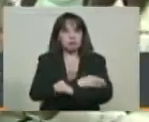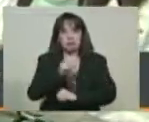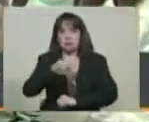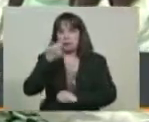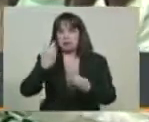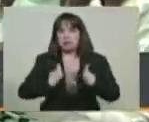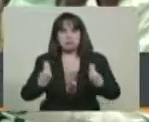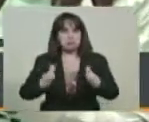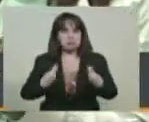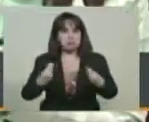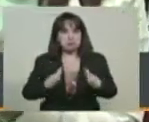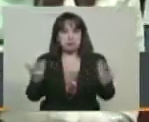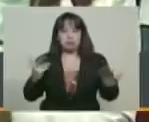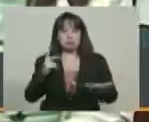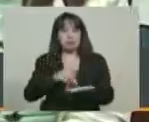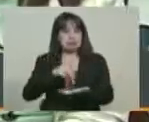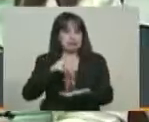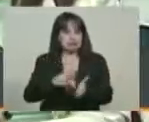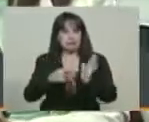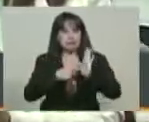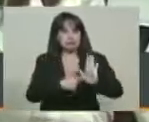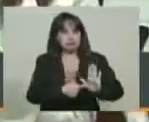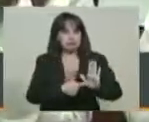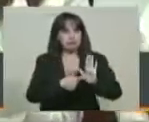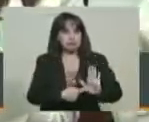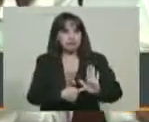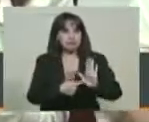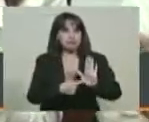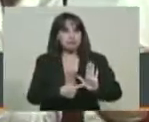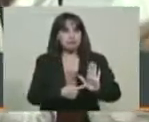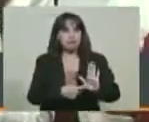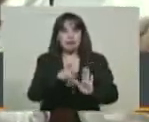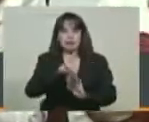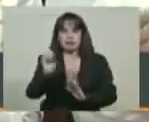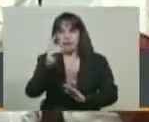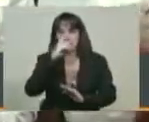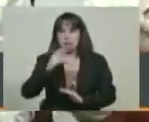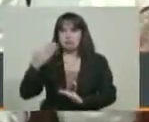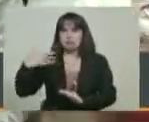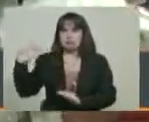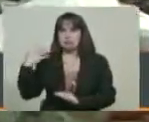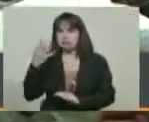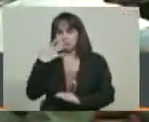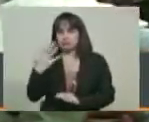que nunca, la JPSUV, mucho más que hace 10 años.